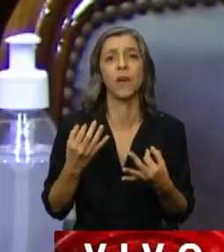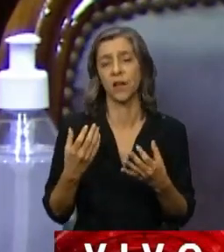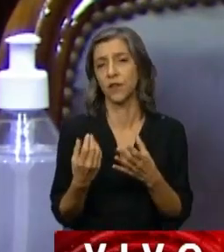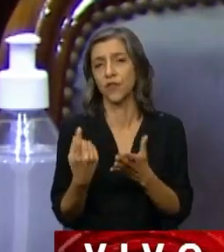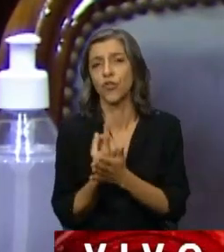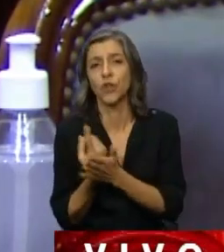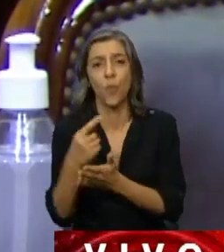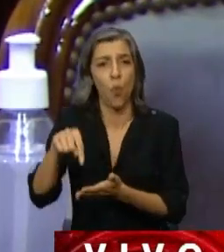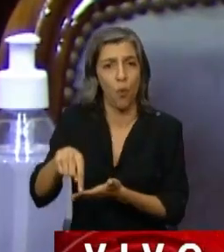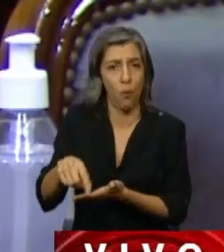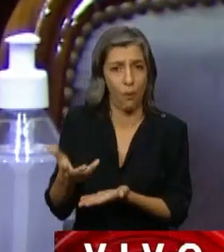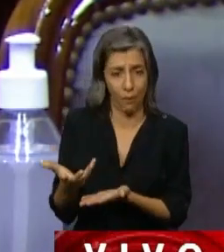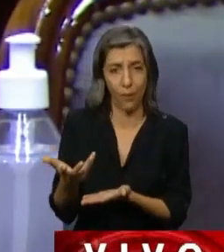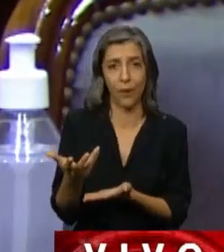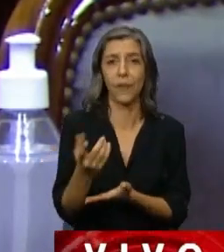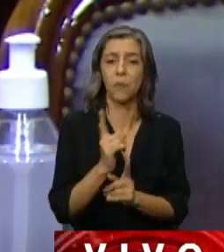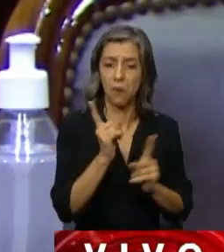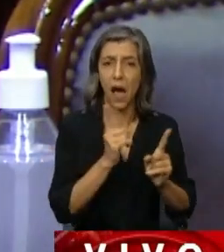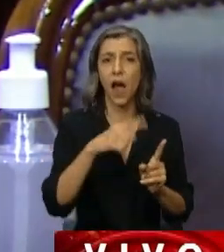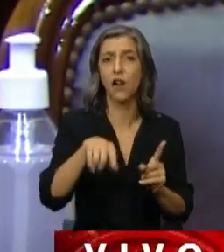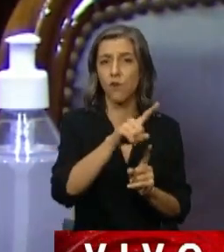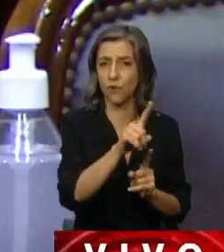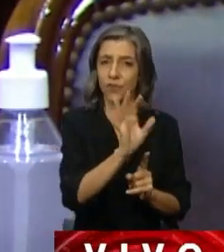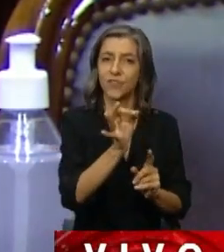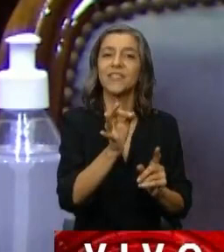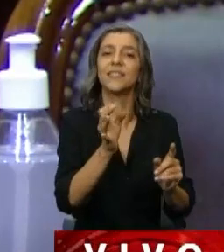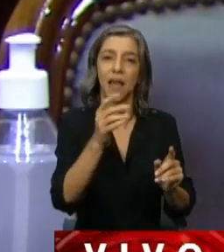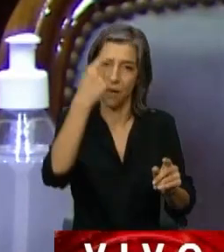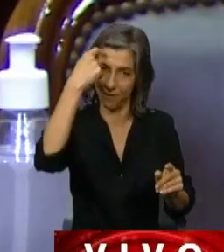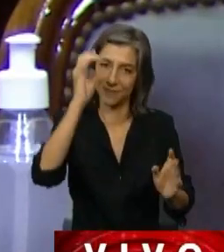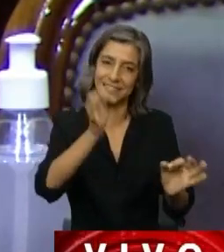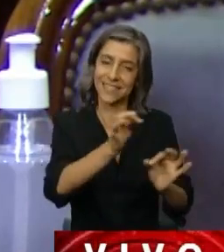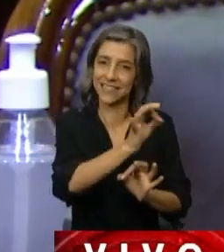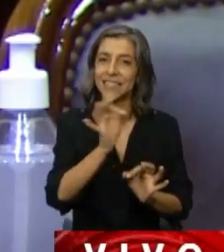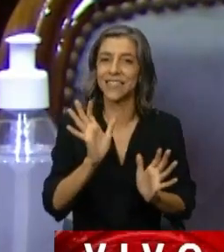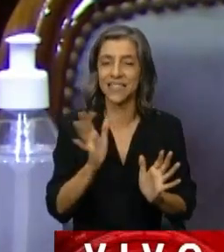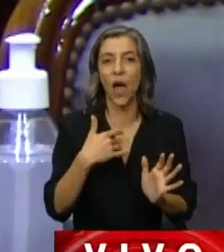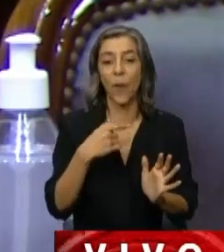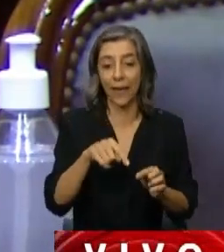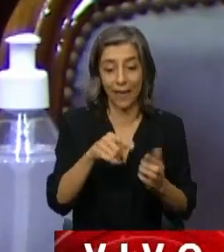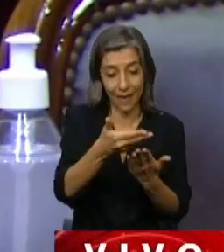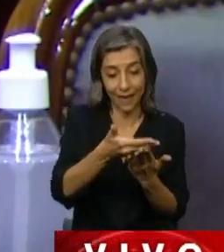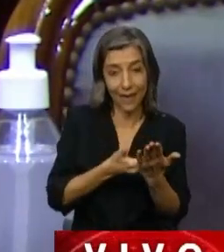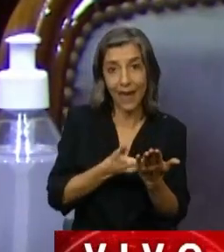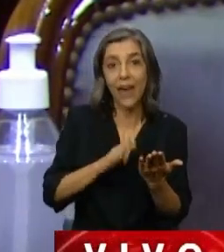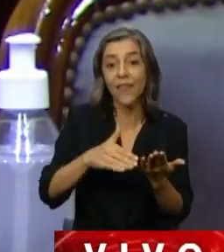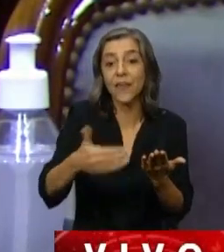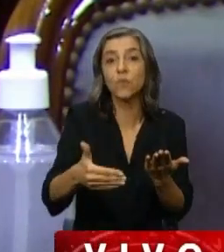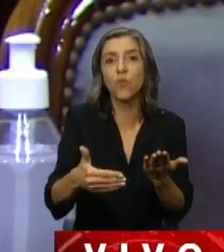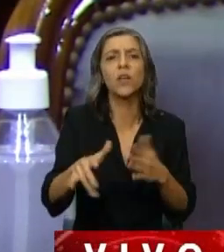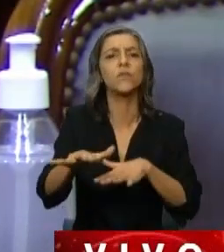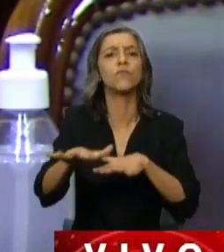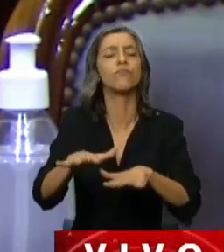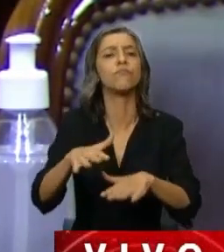reconocen en la intimidad y saben que las formas de implementación no han sido precisadas a